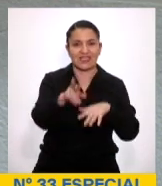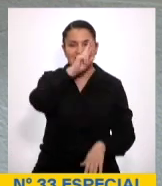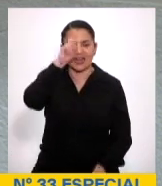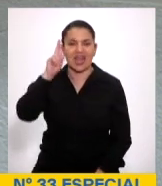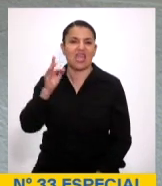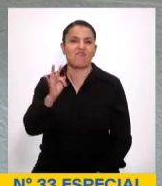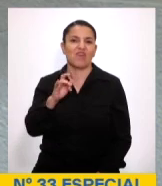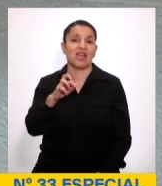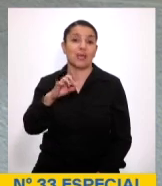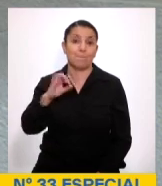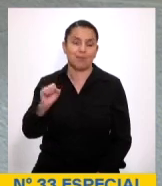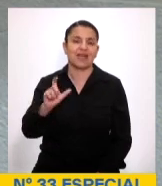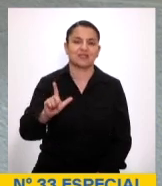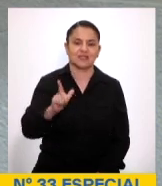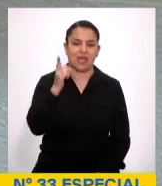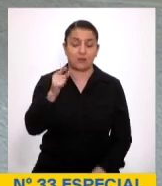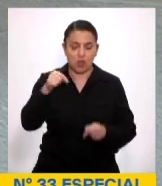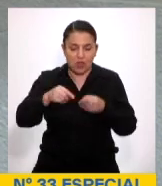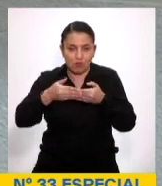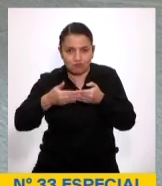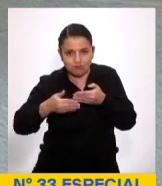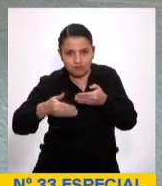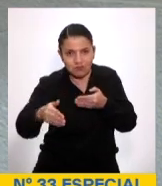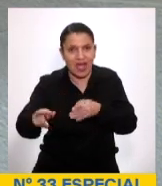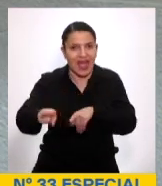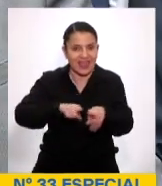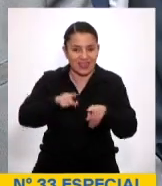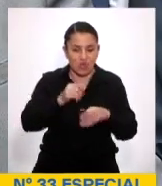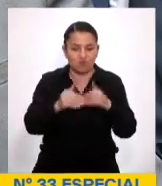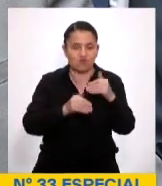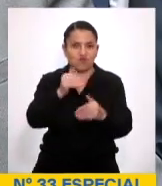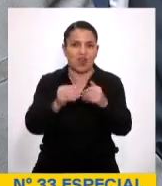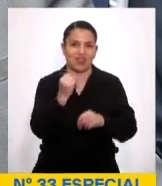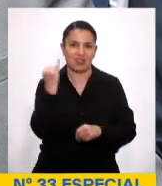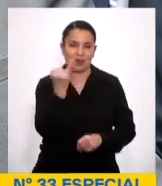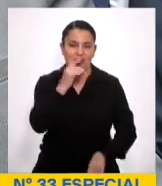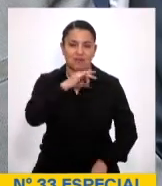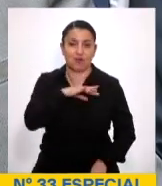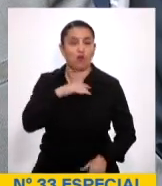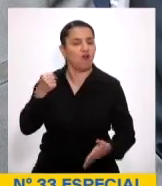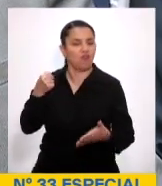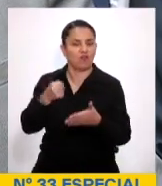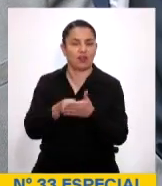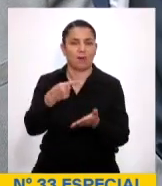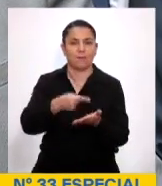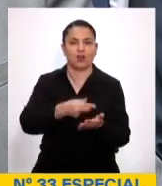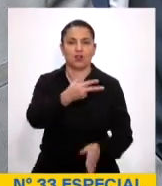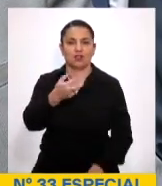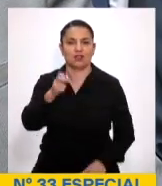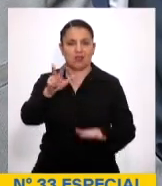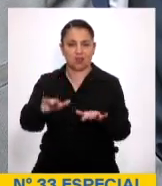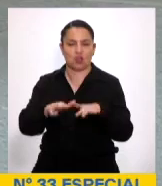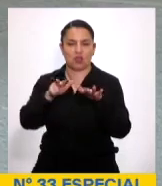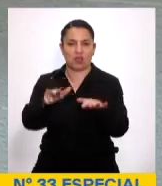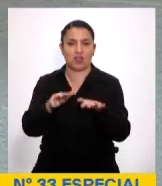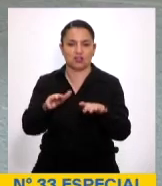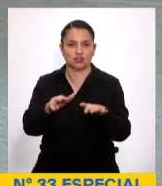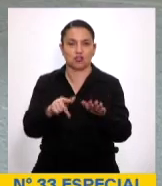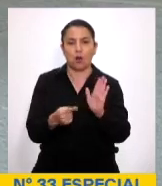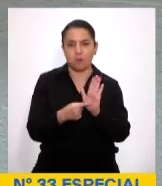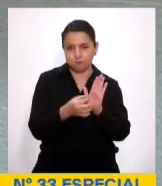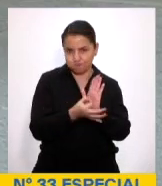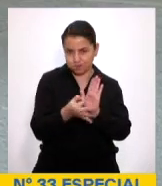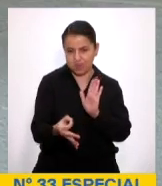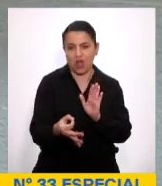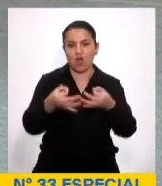este punto en adelante se daría inicio a la gesta de la independencia de chile y culminaría recién en 1818 con su proclamación formal en un